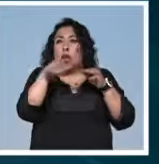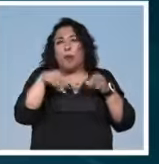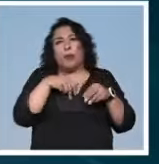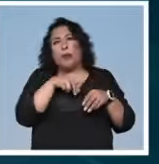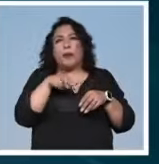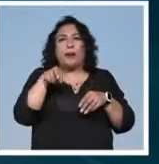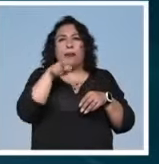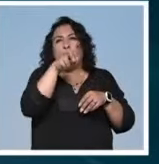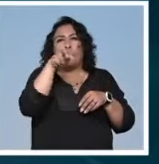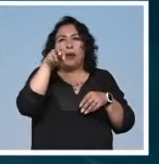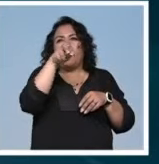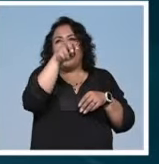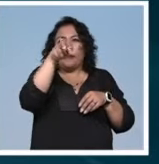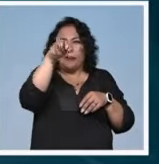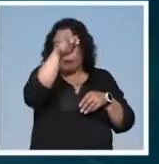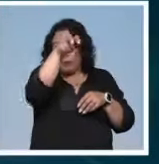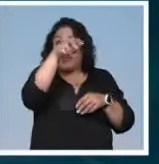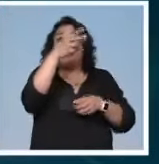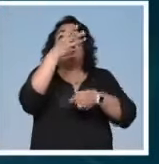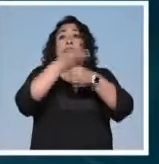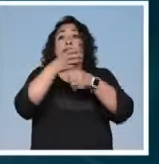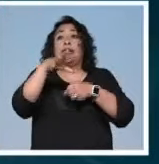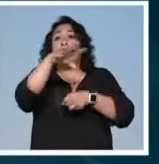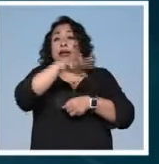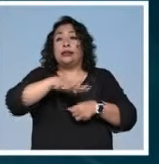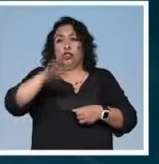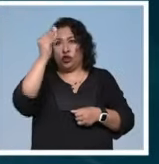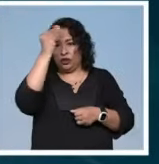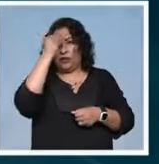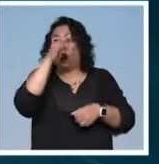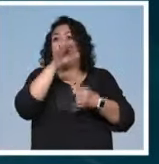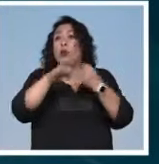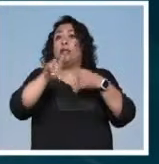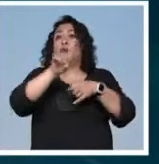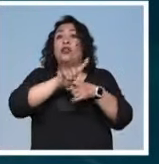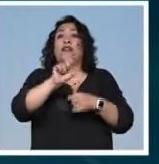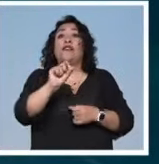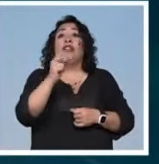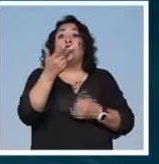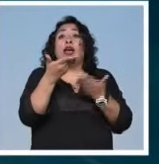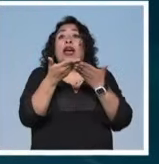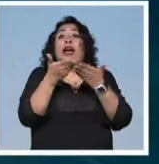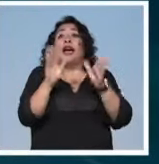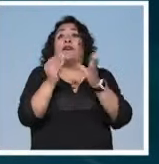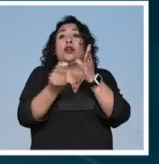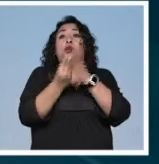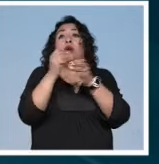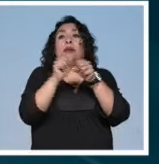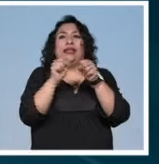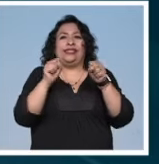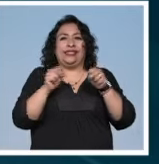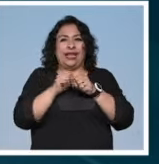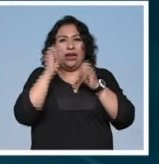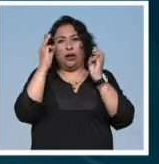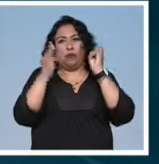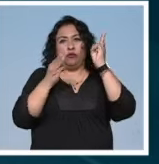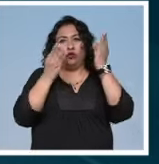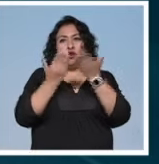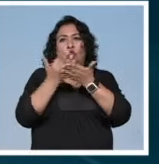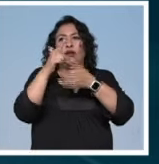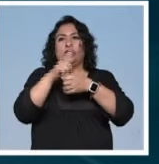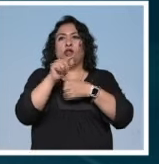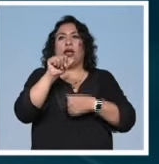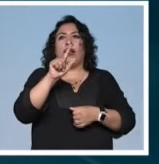en la tercera sección de Chapultepec. Y por último, el día 28, se abrirán las nuevas salas etnográficas del Museo Nacional